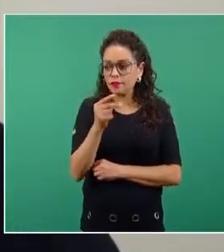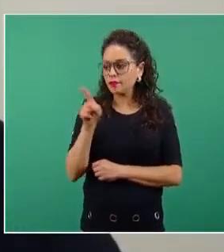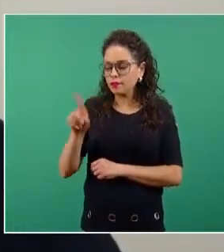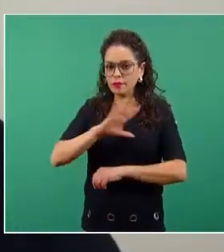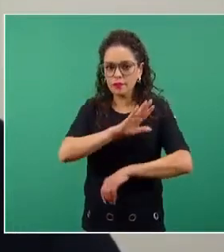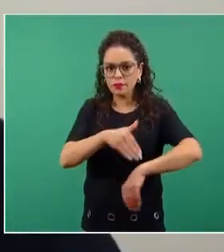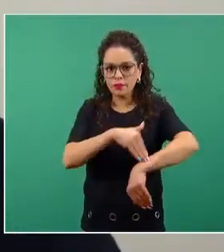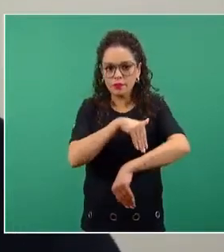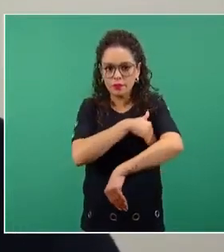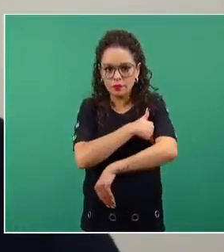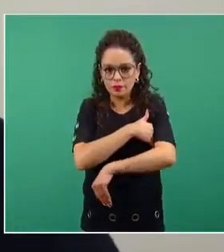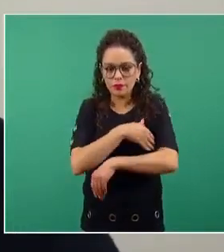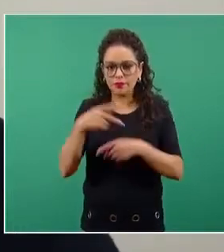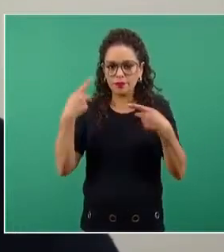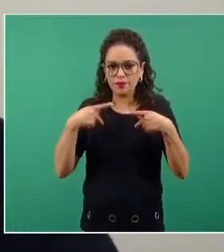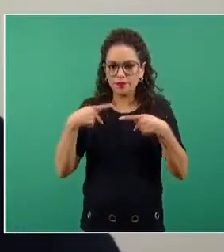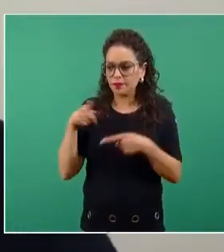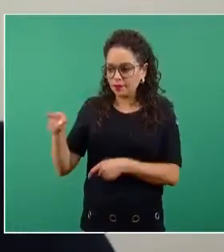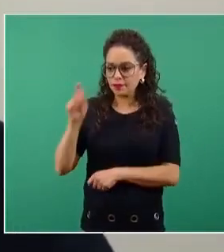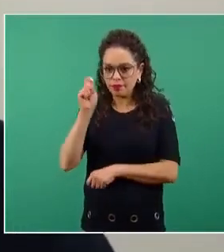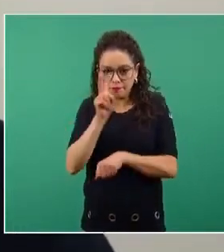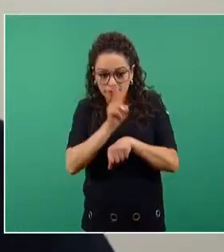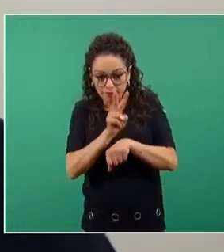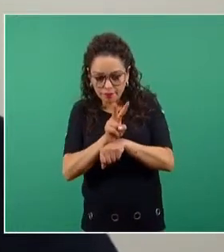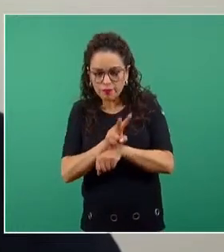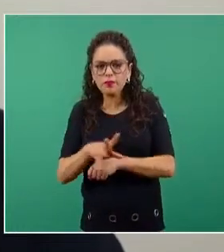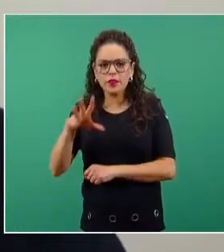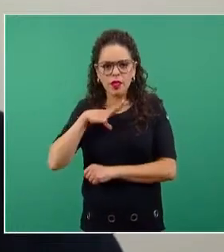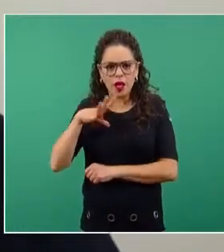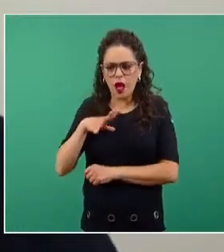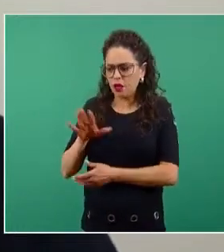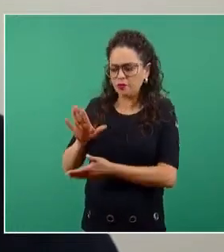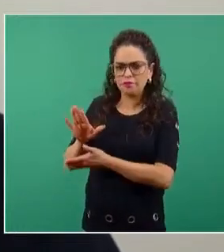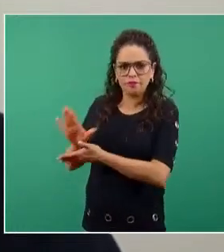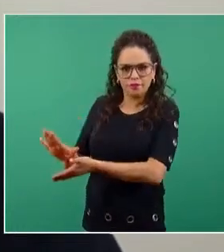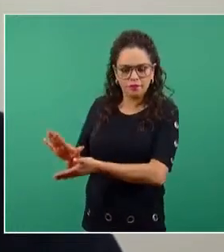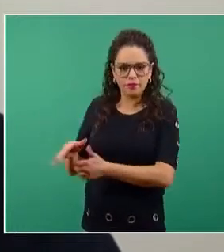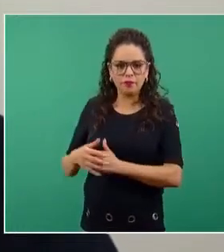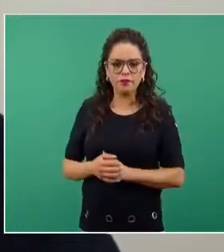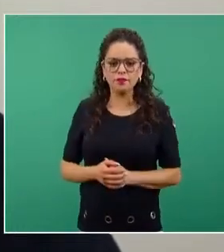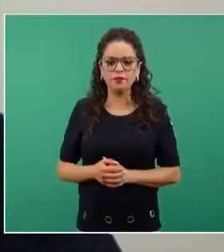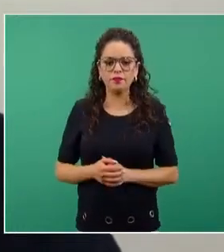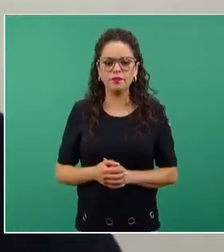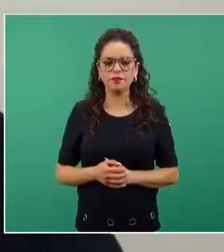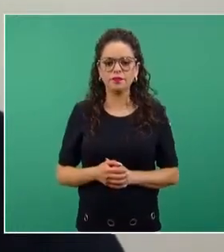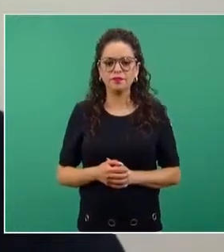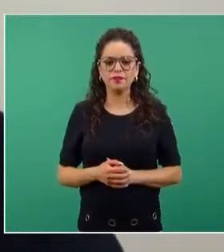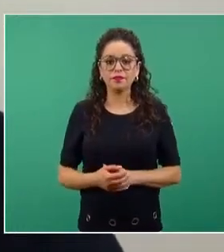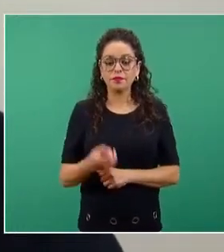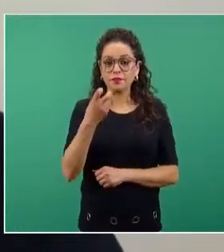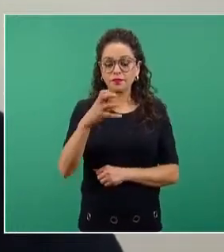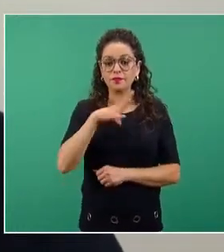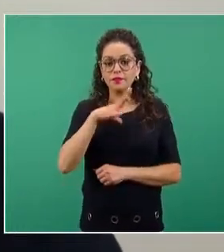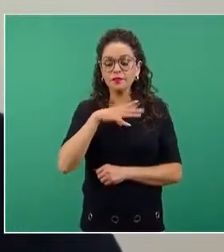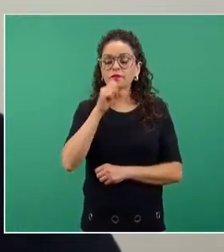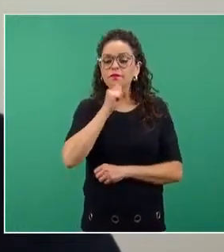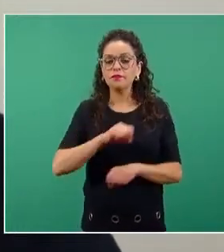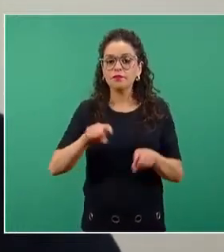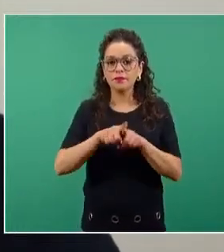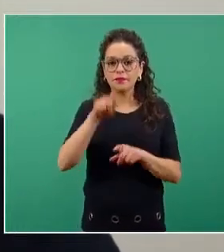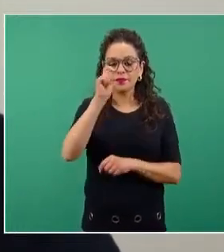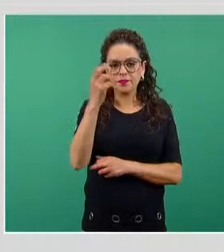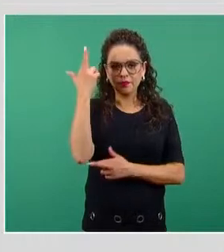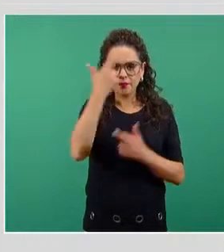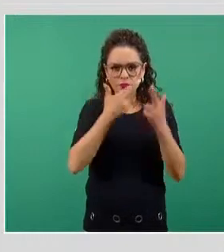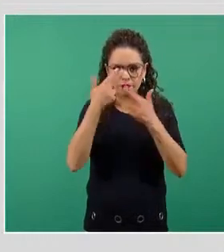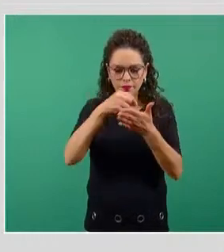a realizar estos 30 minutos de observación. Inclusive, esto se encuentra integrado en el checklist, en la